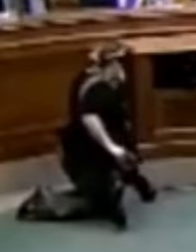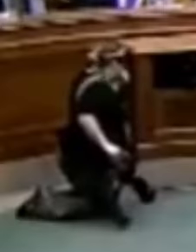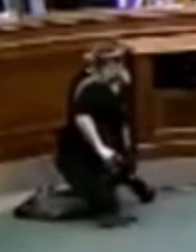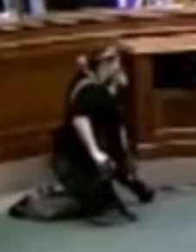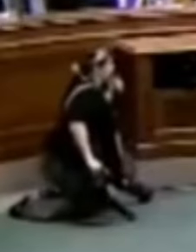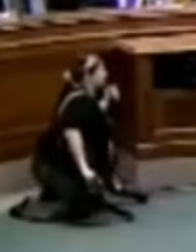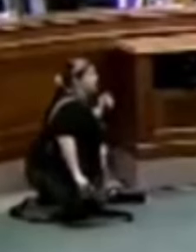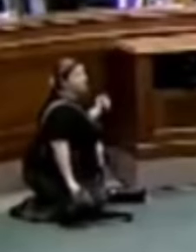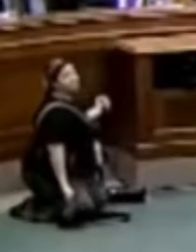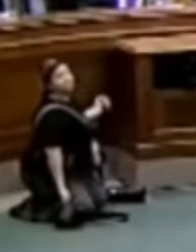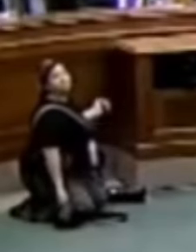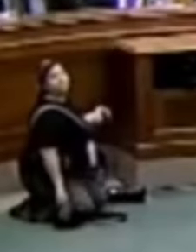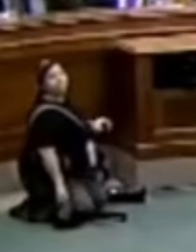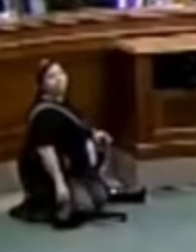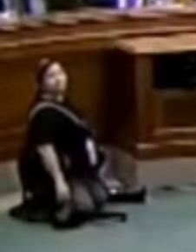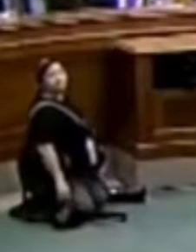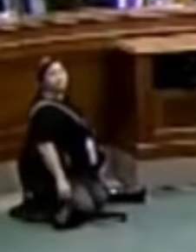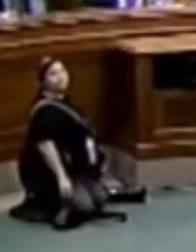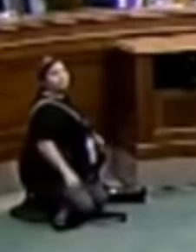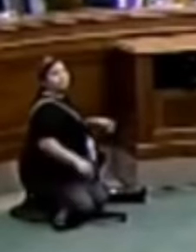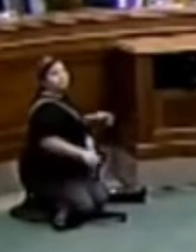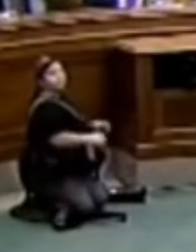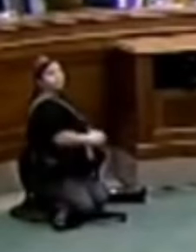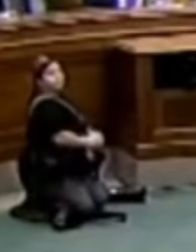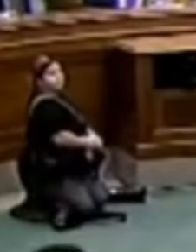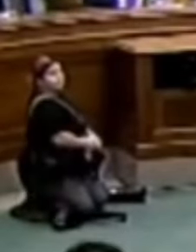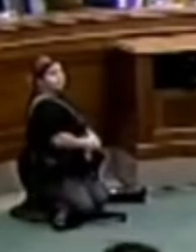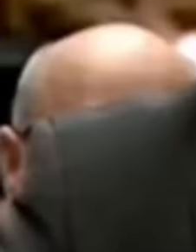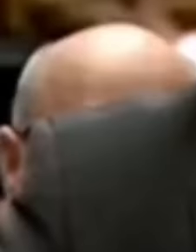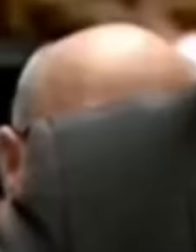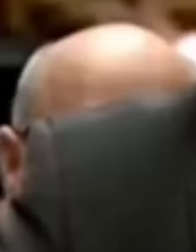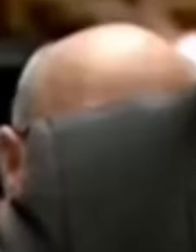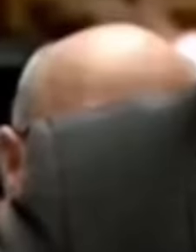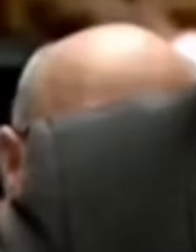mismo sentido, volvió a pronunciarse Estados Unidos.